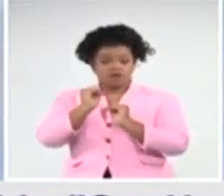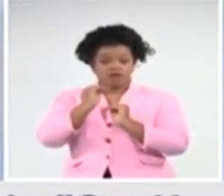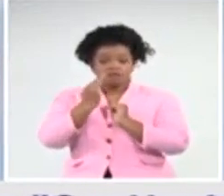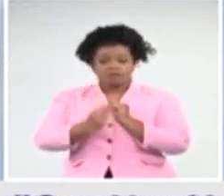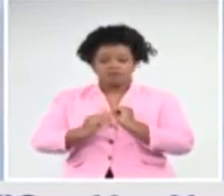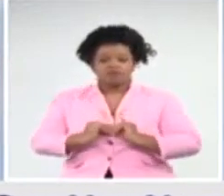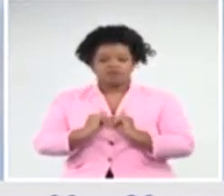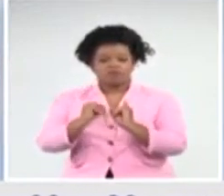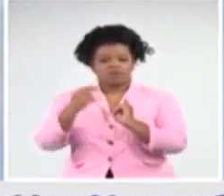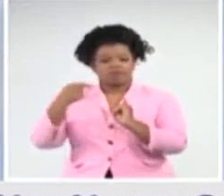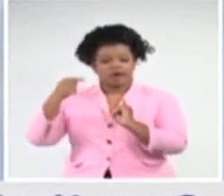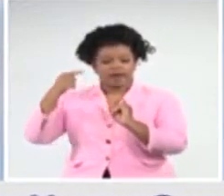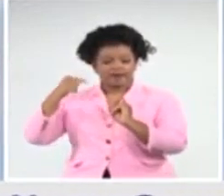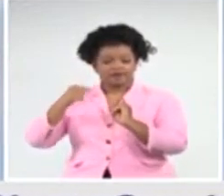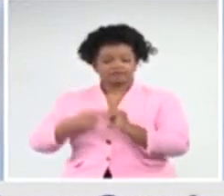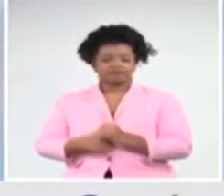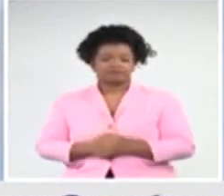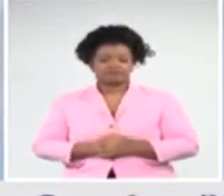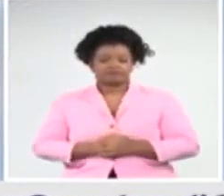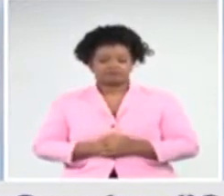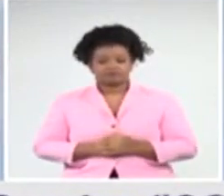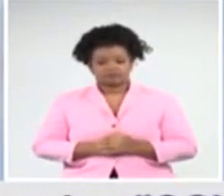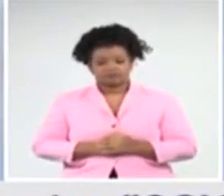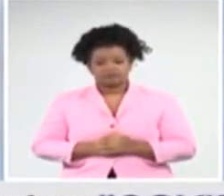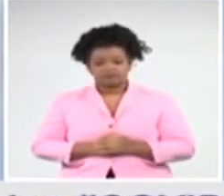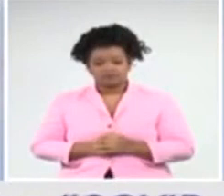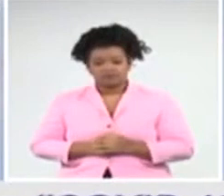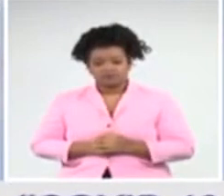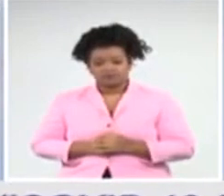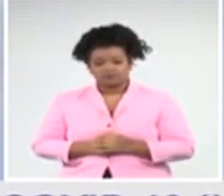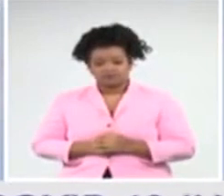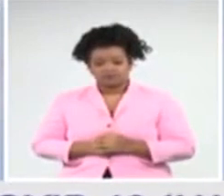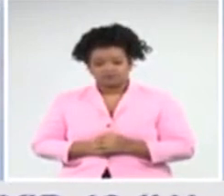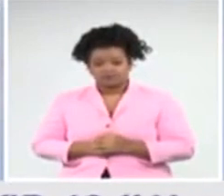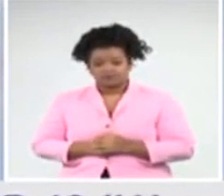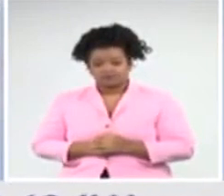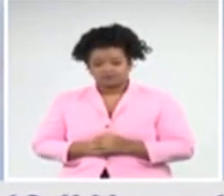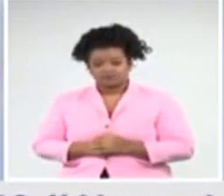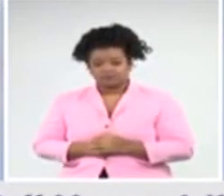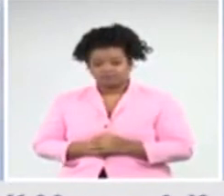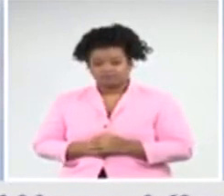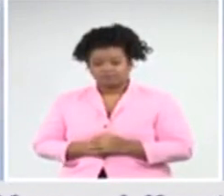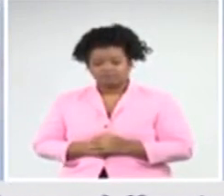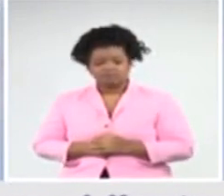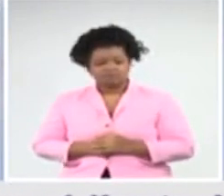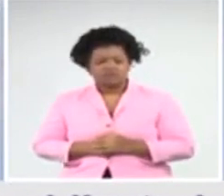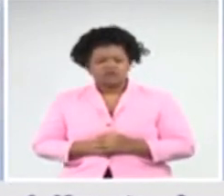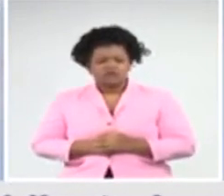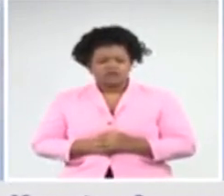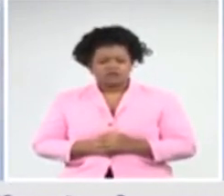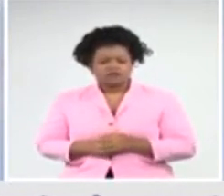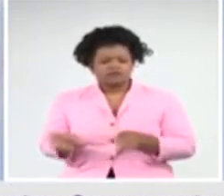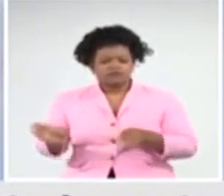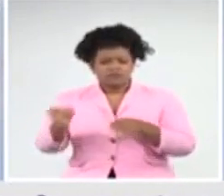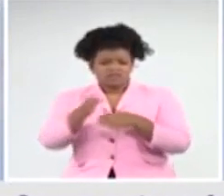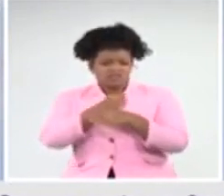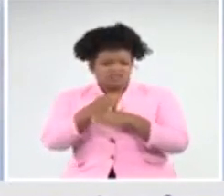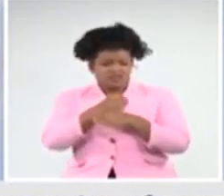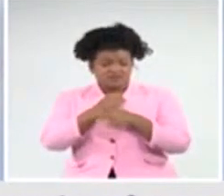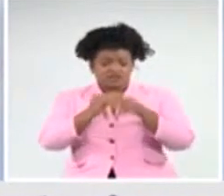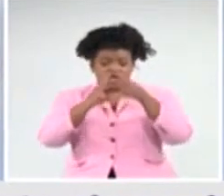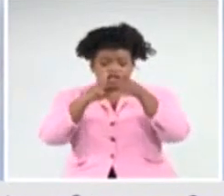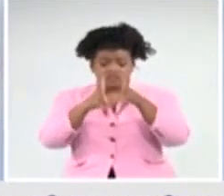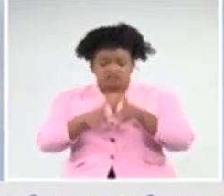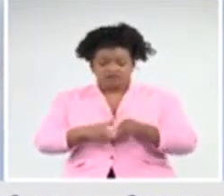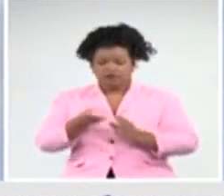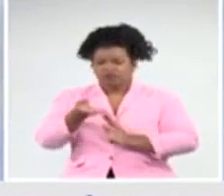ayer, y que realmente obedece a que es un número muy elevado